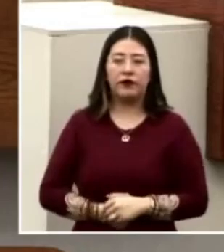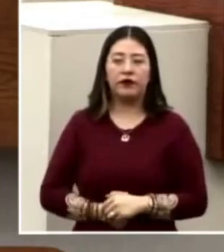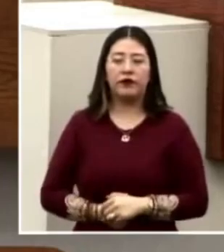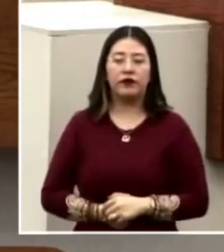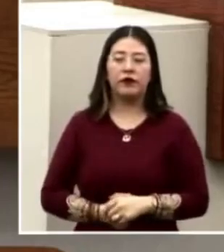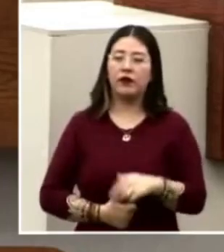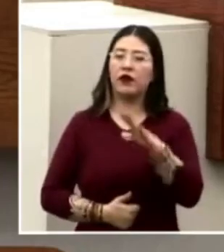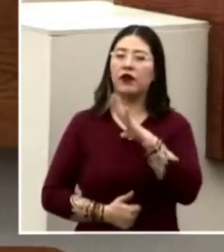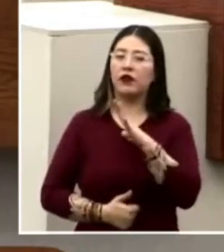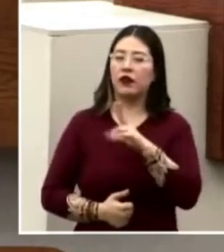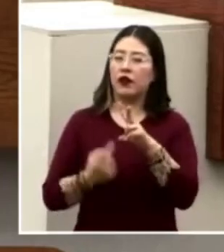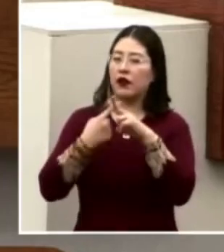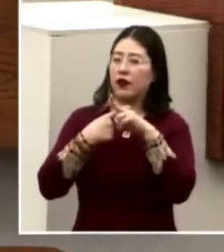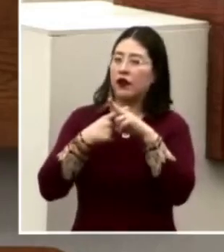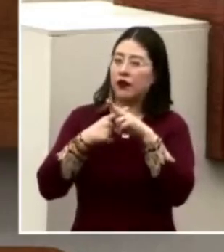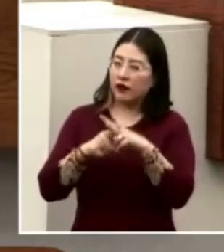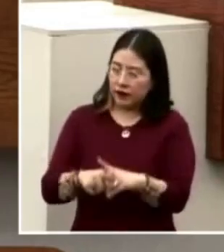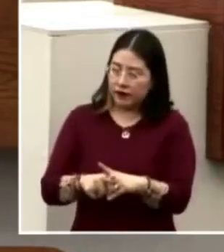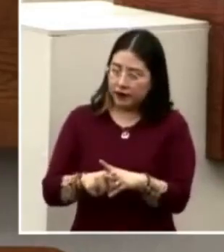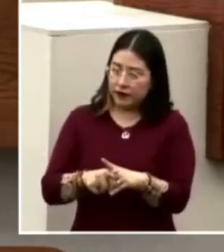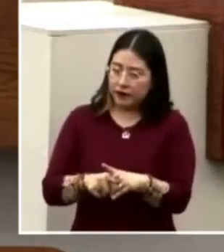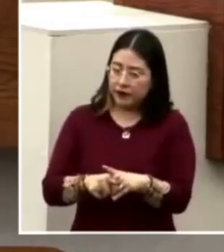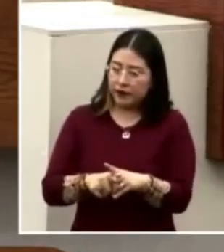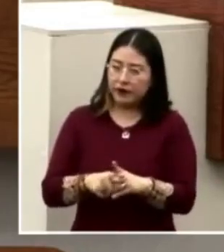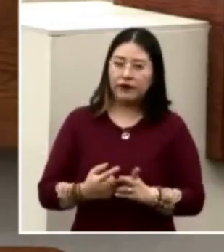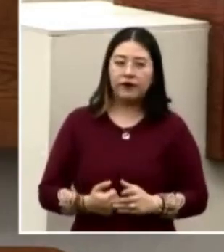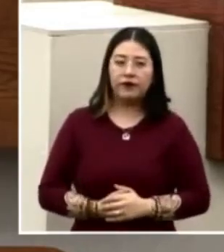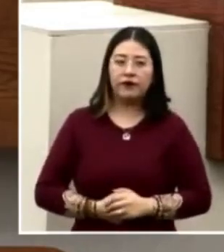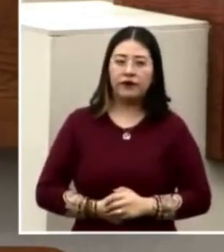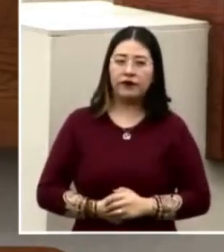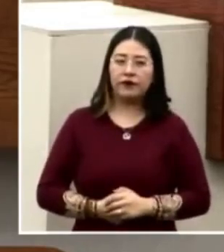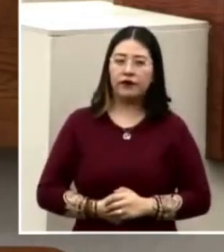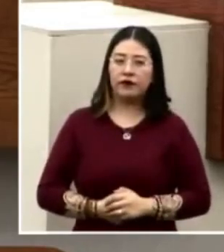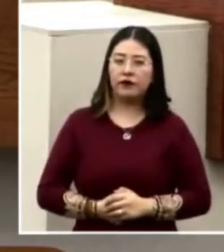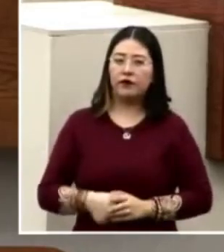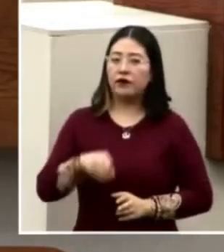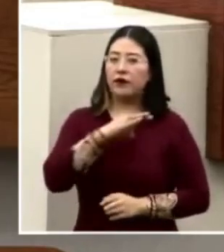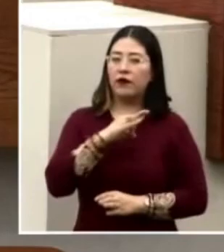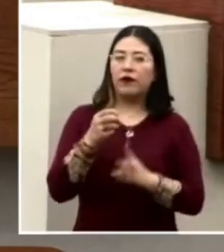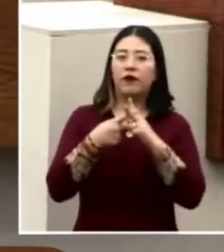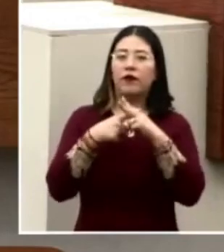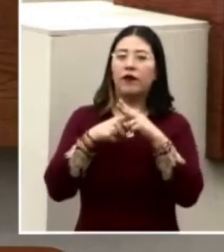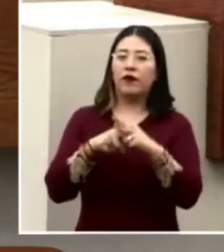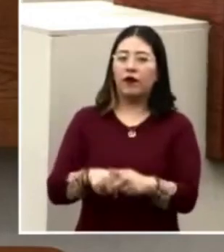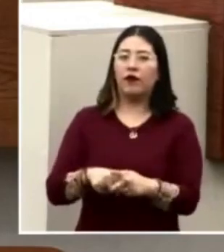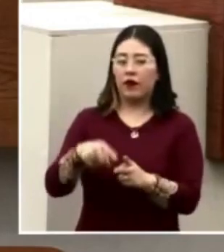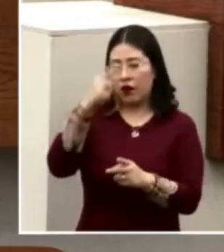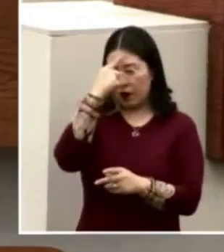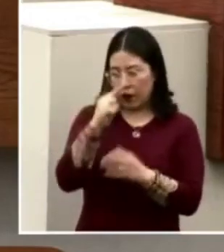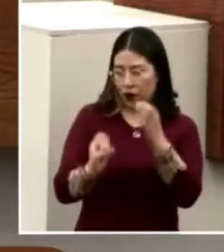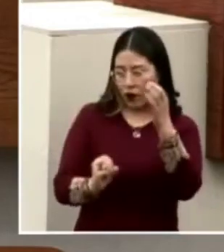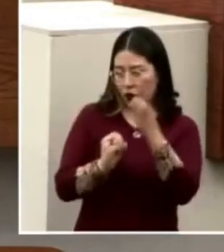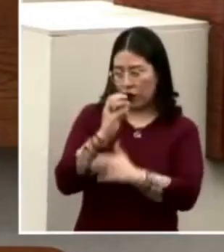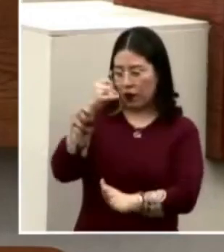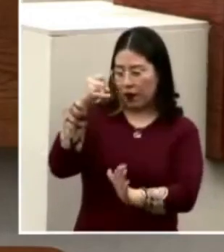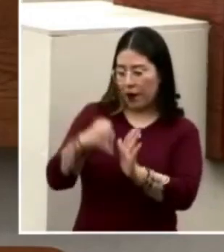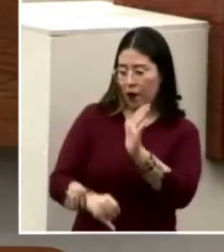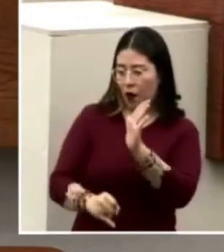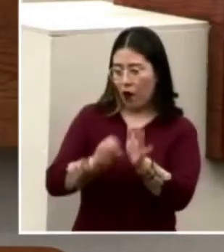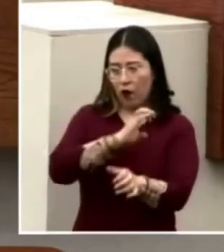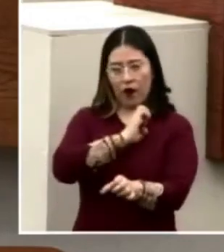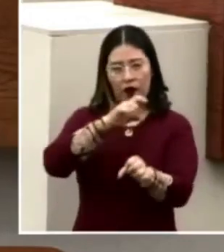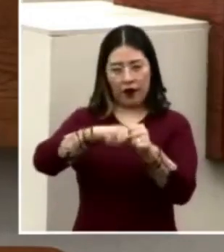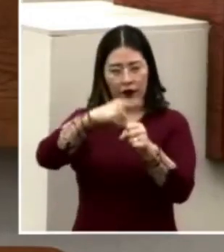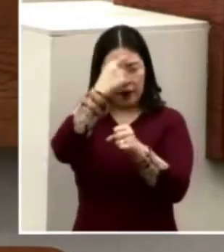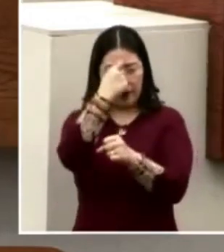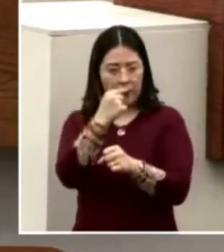un punto de inicio y podrán empezarse a crear un fondo especial,